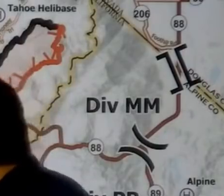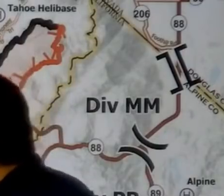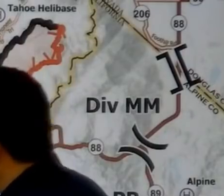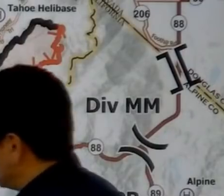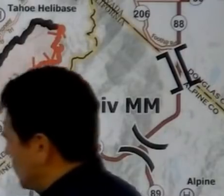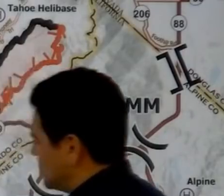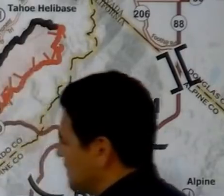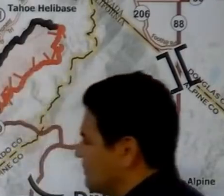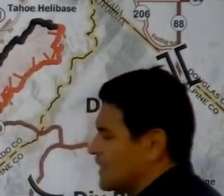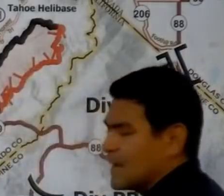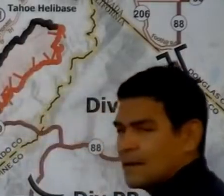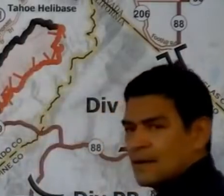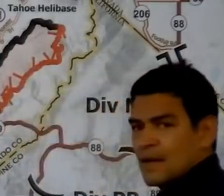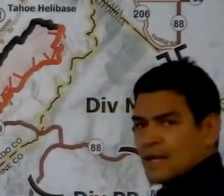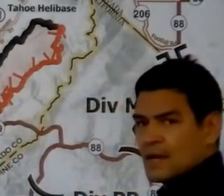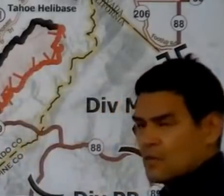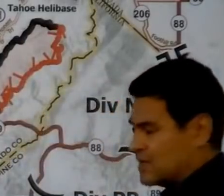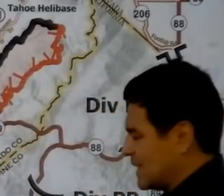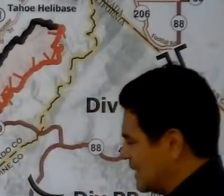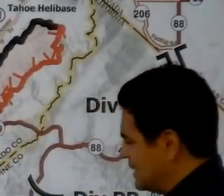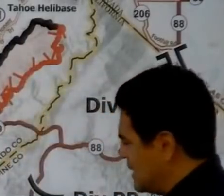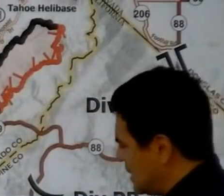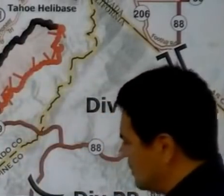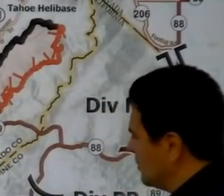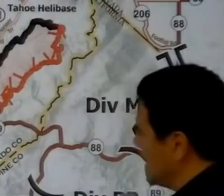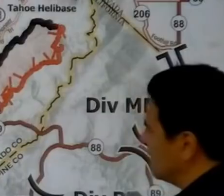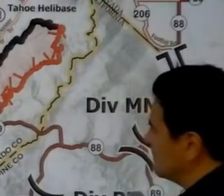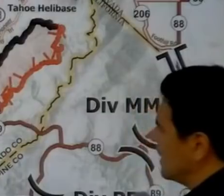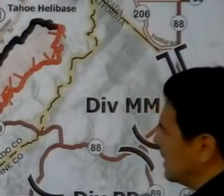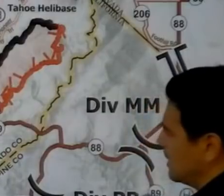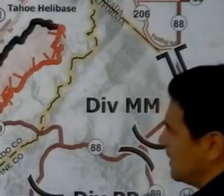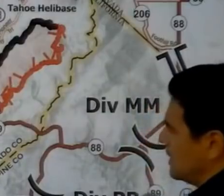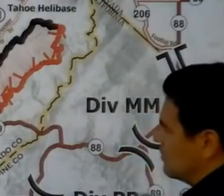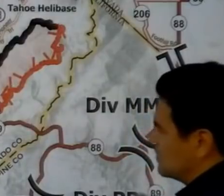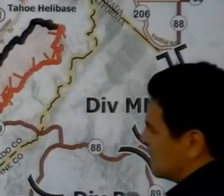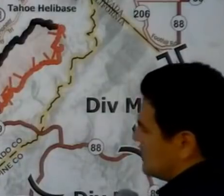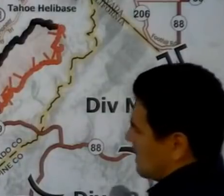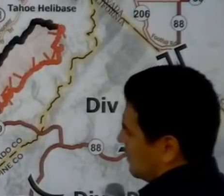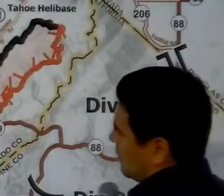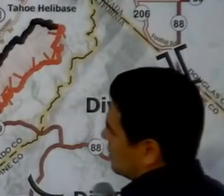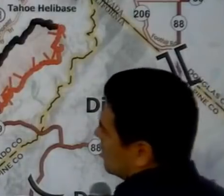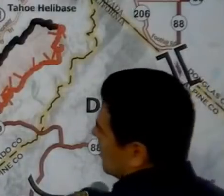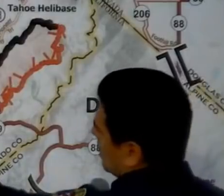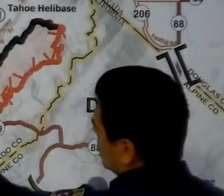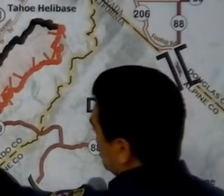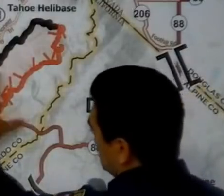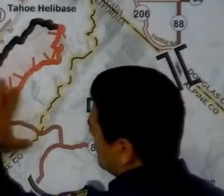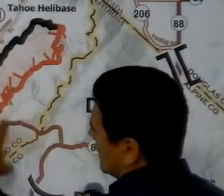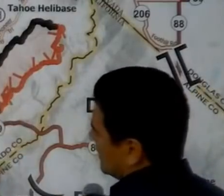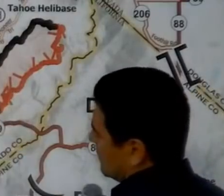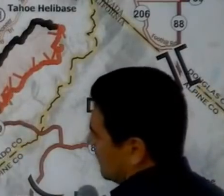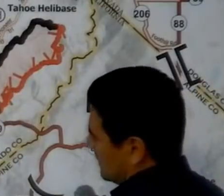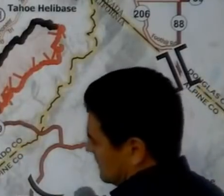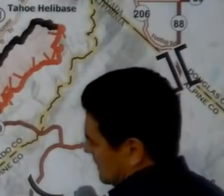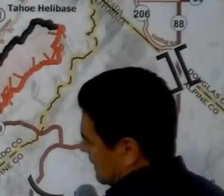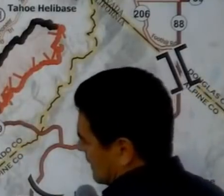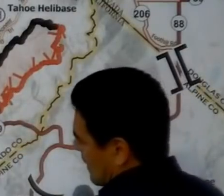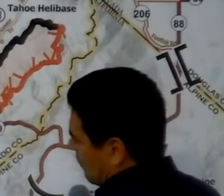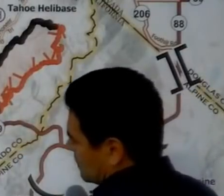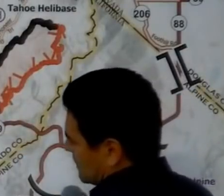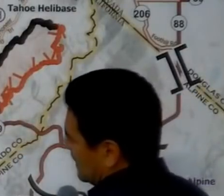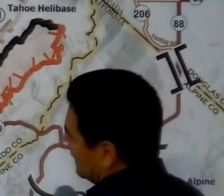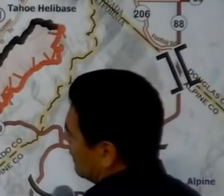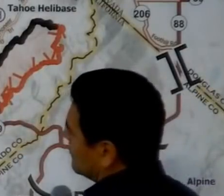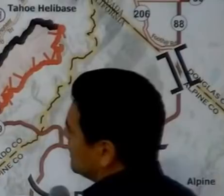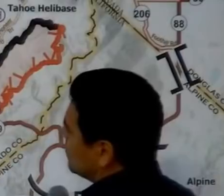poco, pero eso no significa que con esa cantidad de lluvia hayamos terminado con todo el incendio.